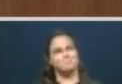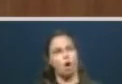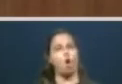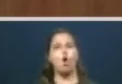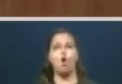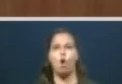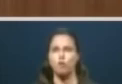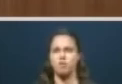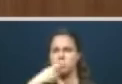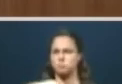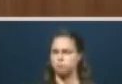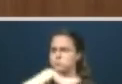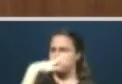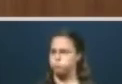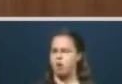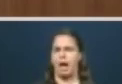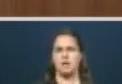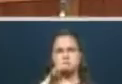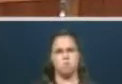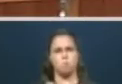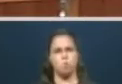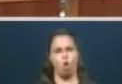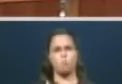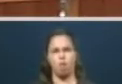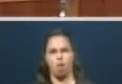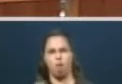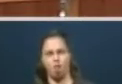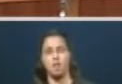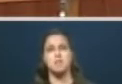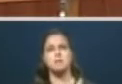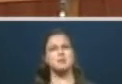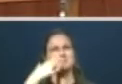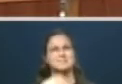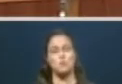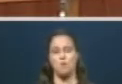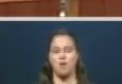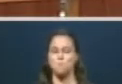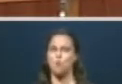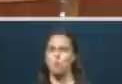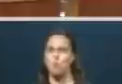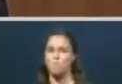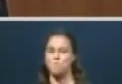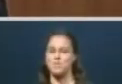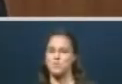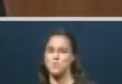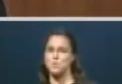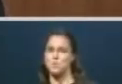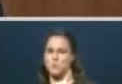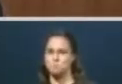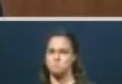todas las posibilidades de nuestra tierra y en las oportunidades que nos va a ofrecer un nuevo tiempo de recuperación y de